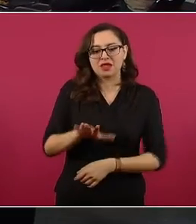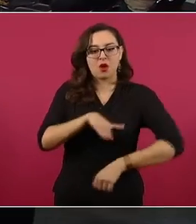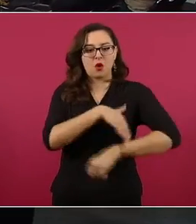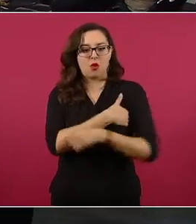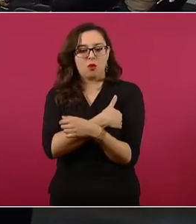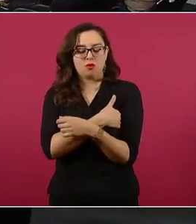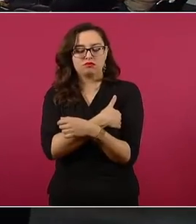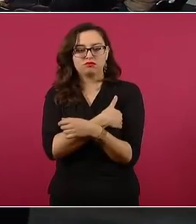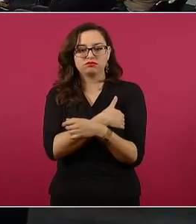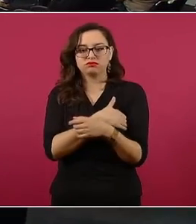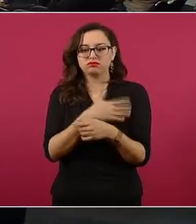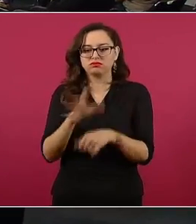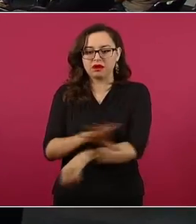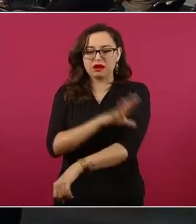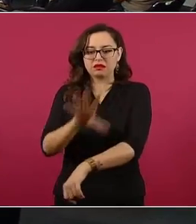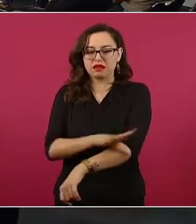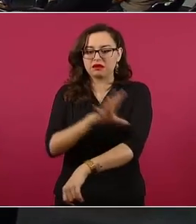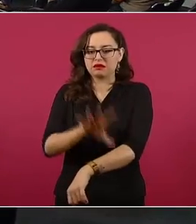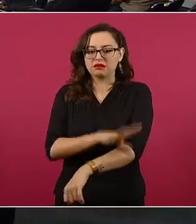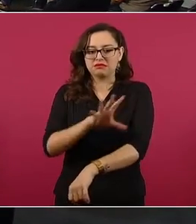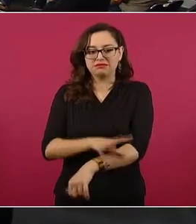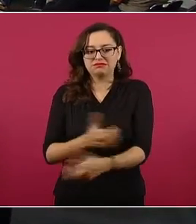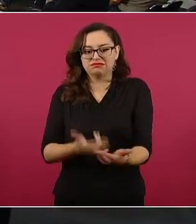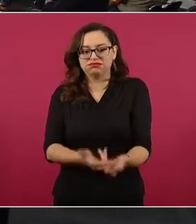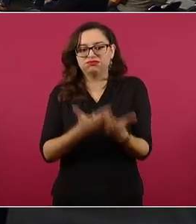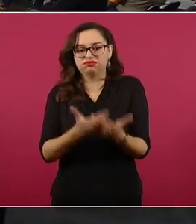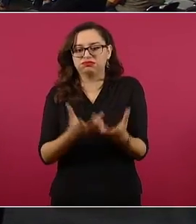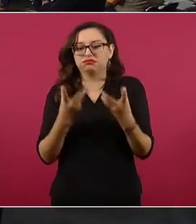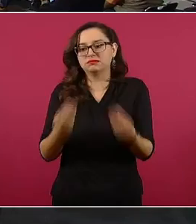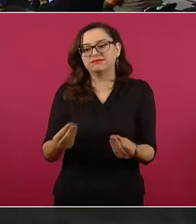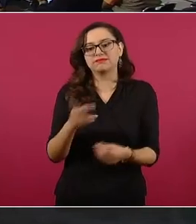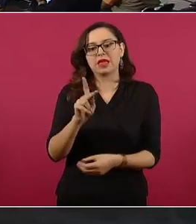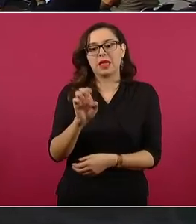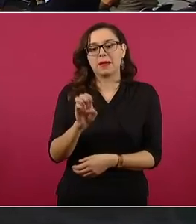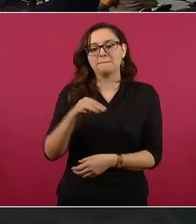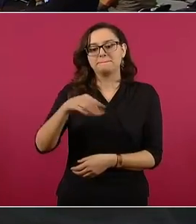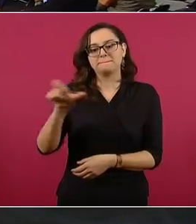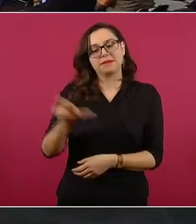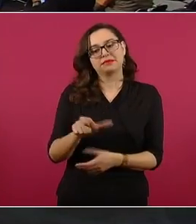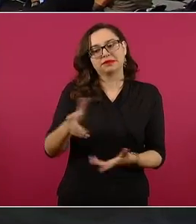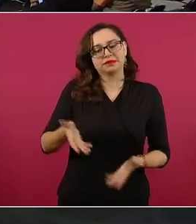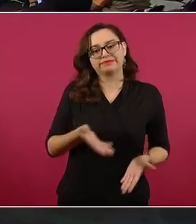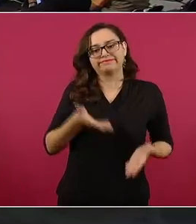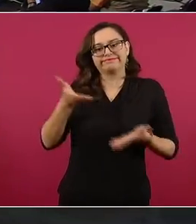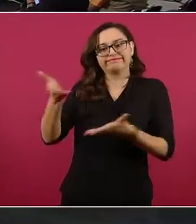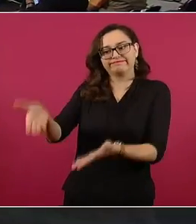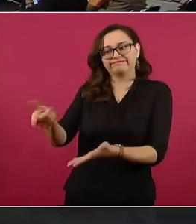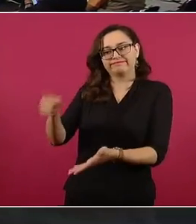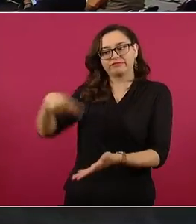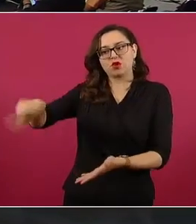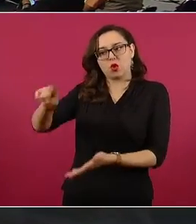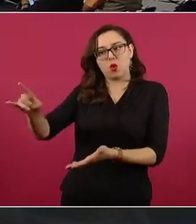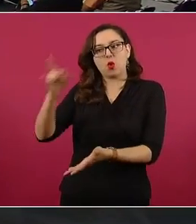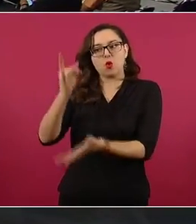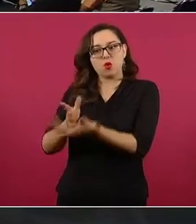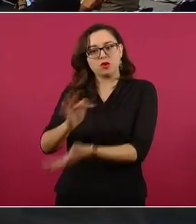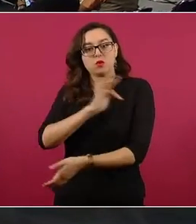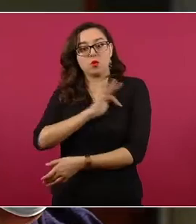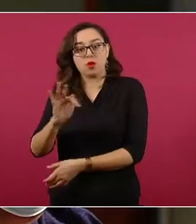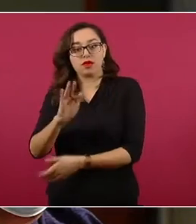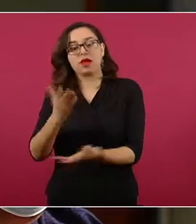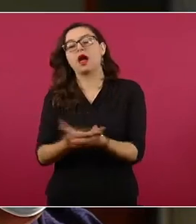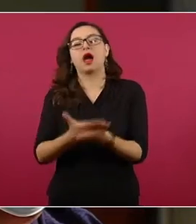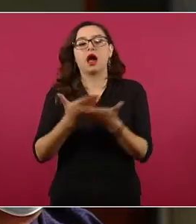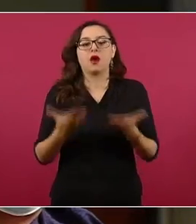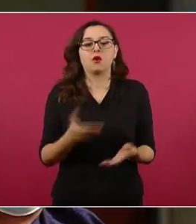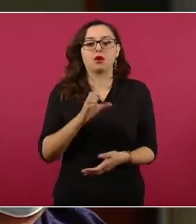pues es Petróleos Mexicanos, es Pemex. Entonces, ahora se dice que la CRE está ya preparando pues este cambio en la política